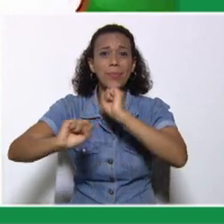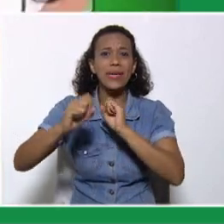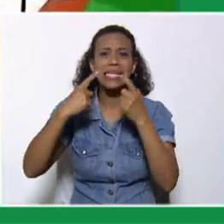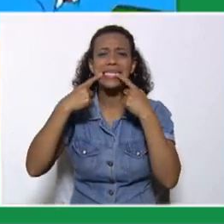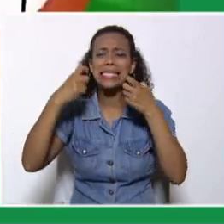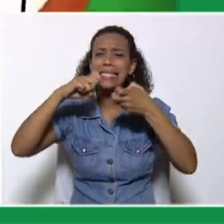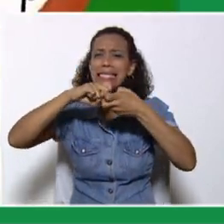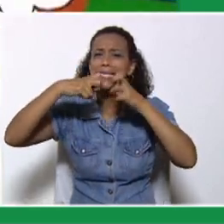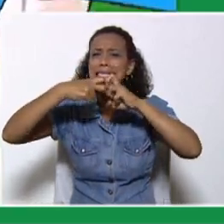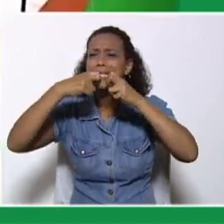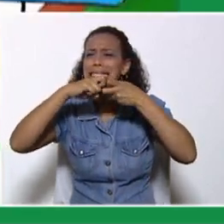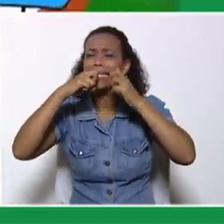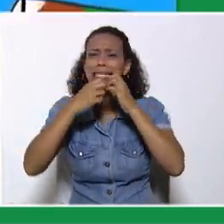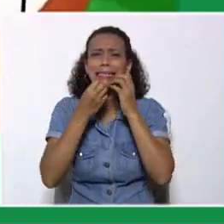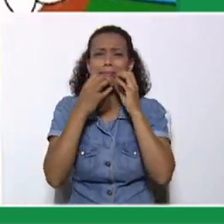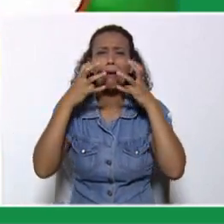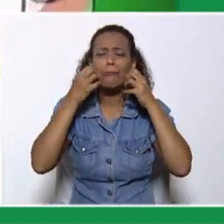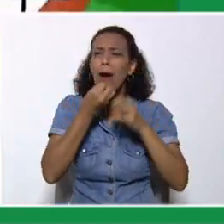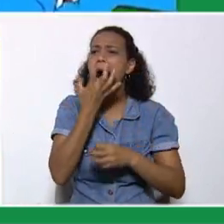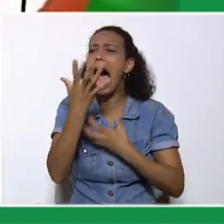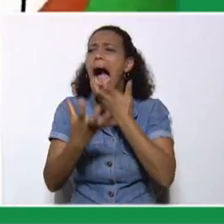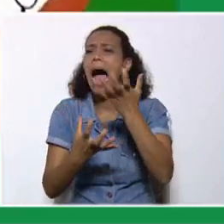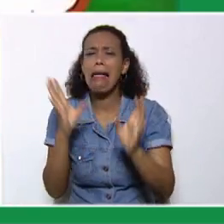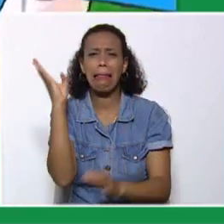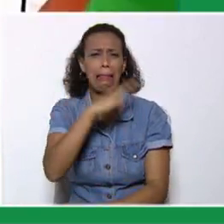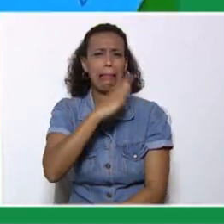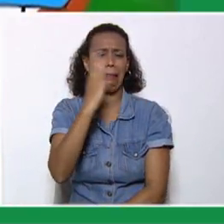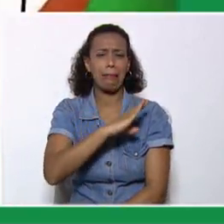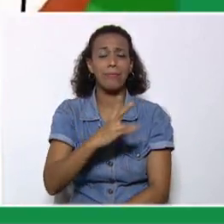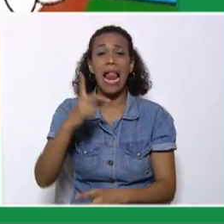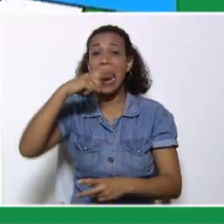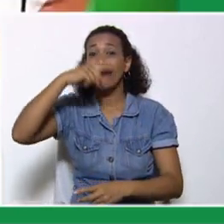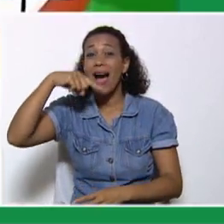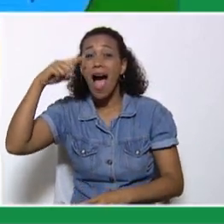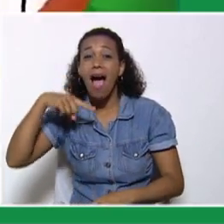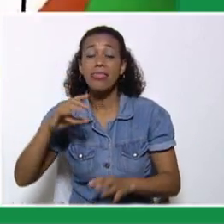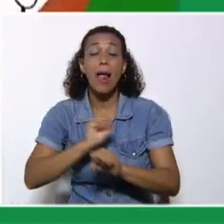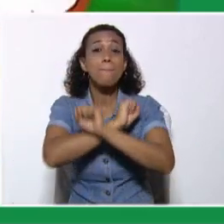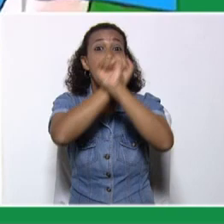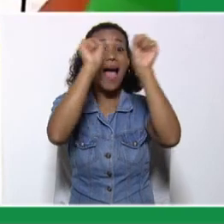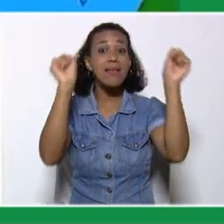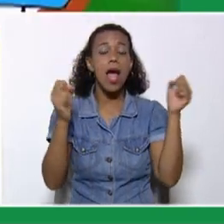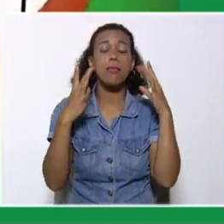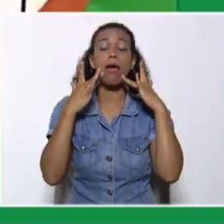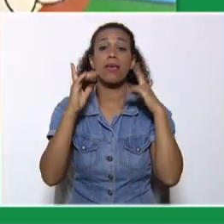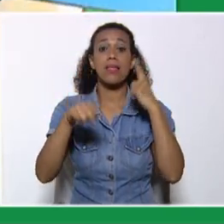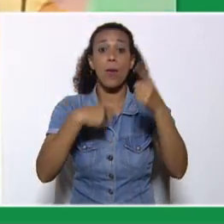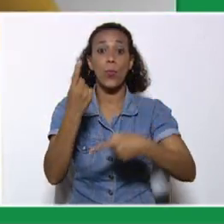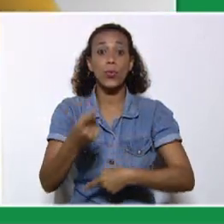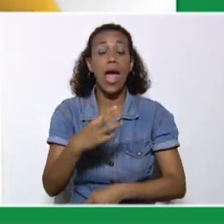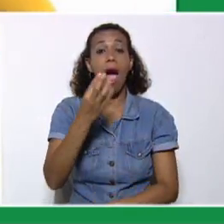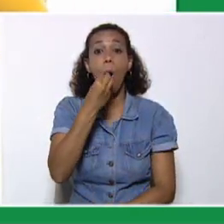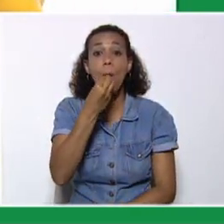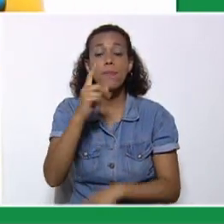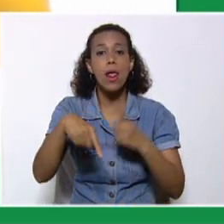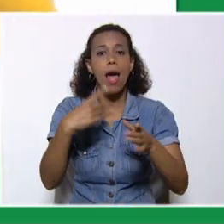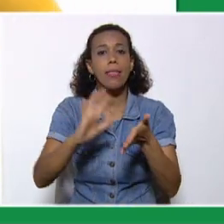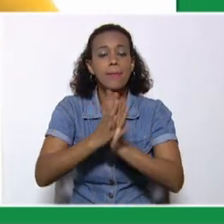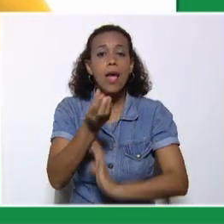la formación de la placa que causa el mal aliento. Debes lavarte los dientes al levantarte y después de cada